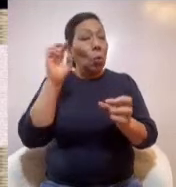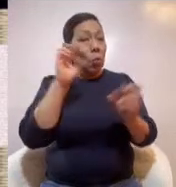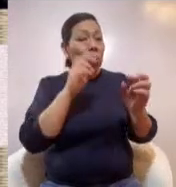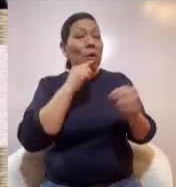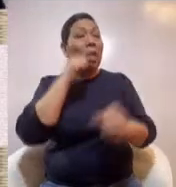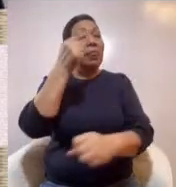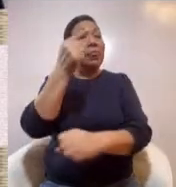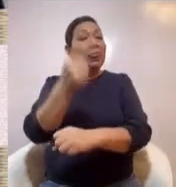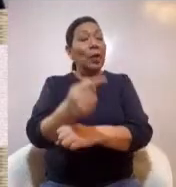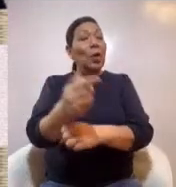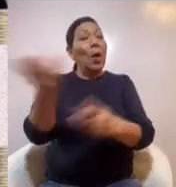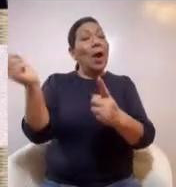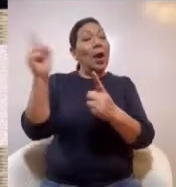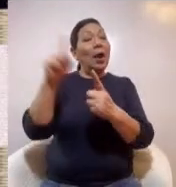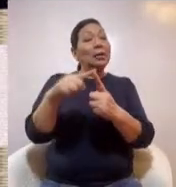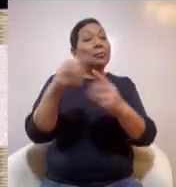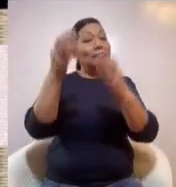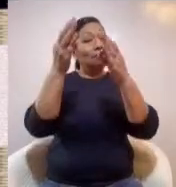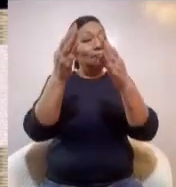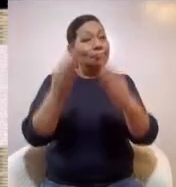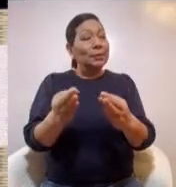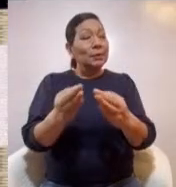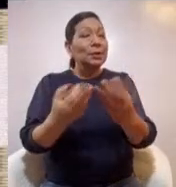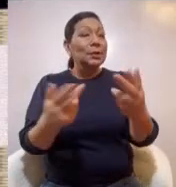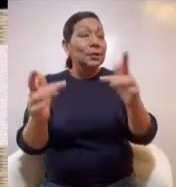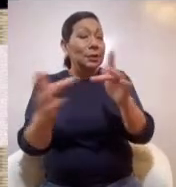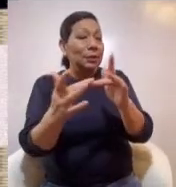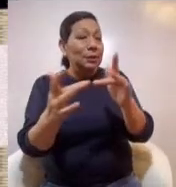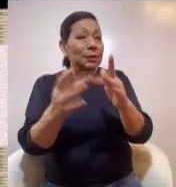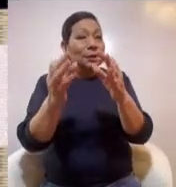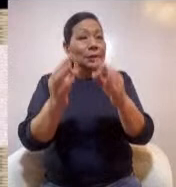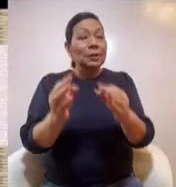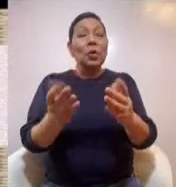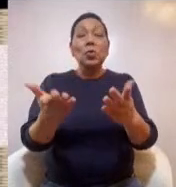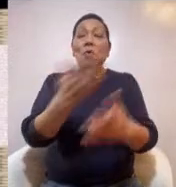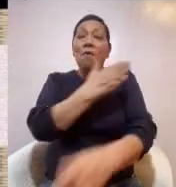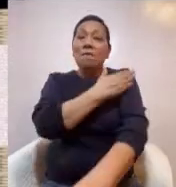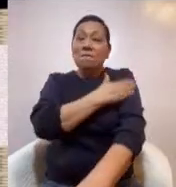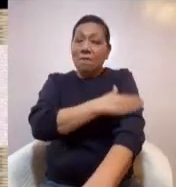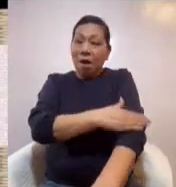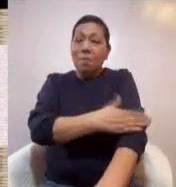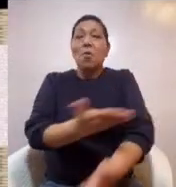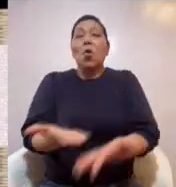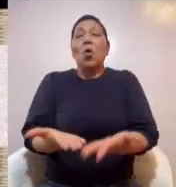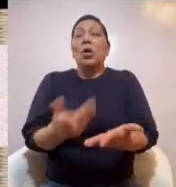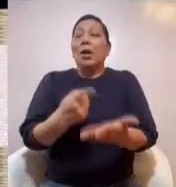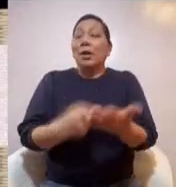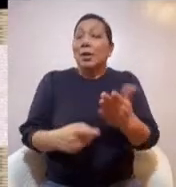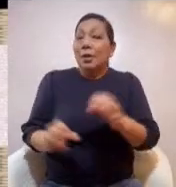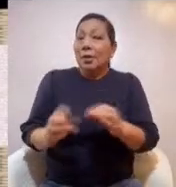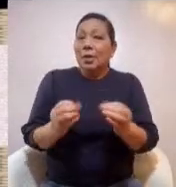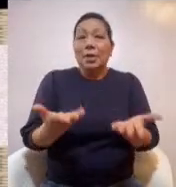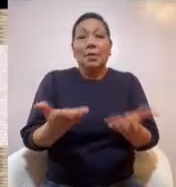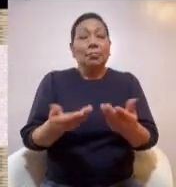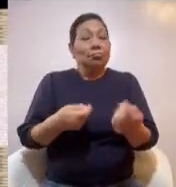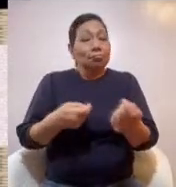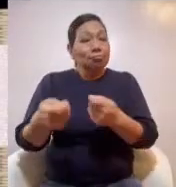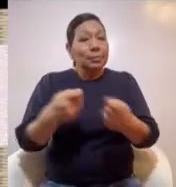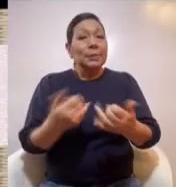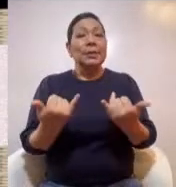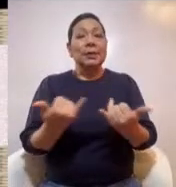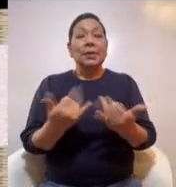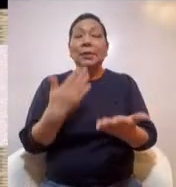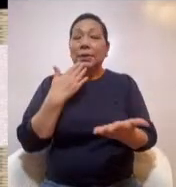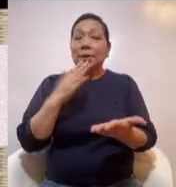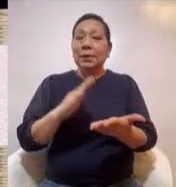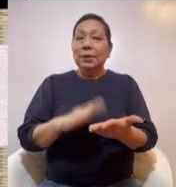mujer pone una denuncia hasta que definitivamente hay una decisión definitiva a su favor y una decisión que realmente le